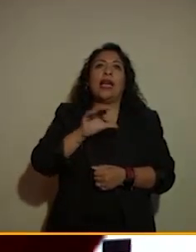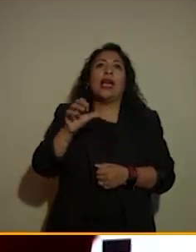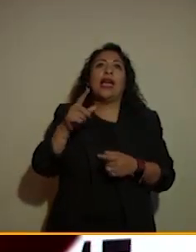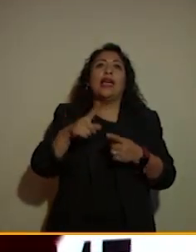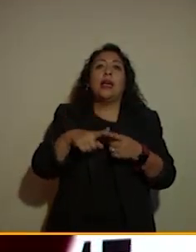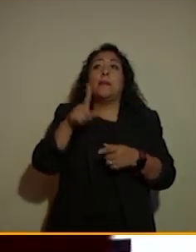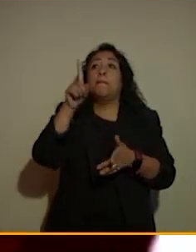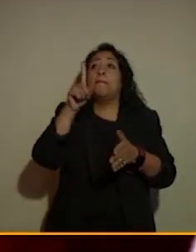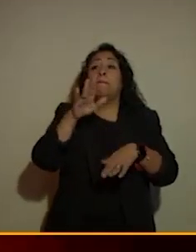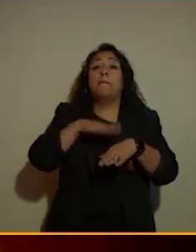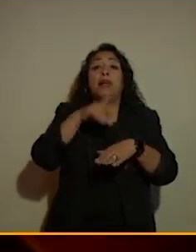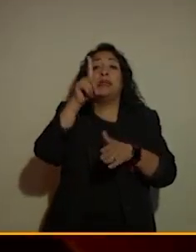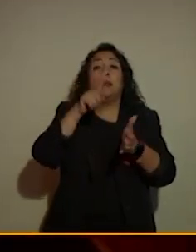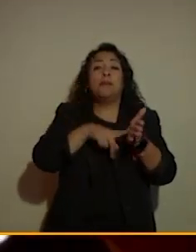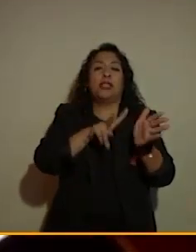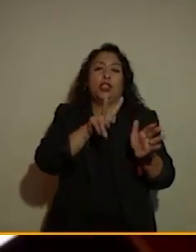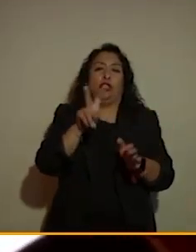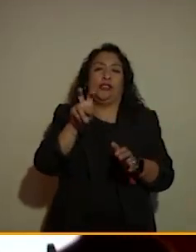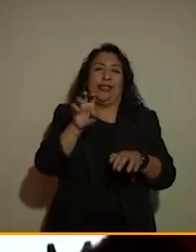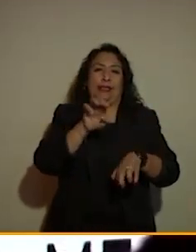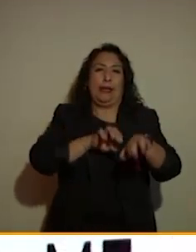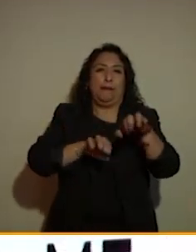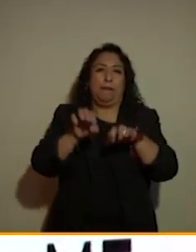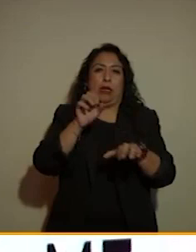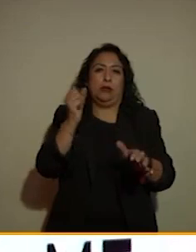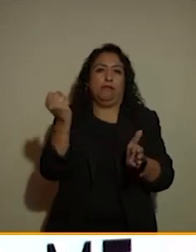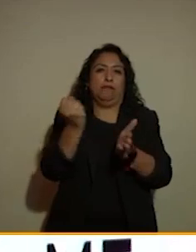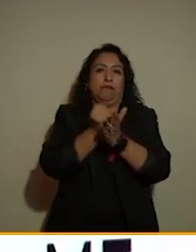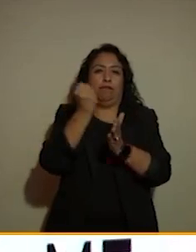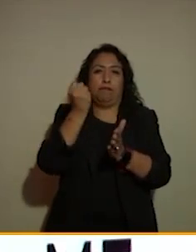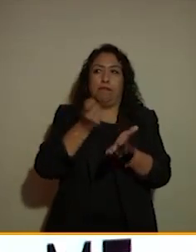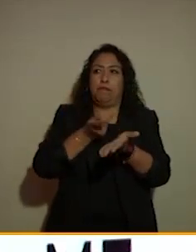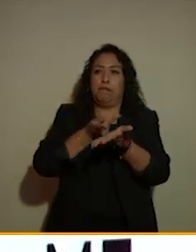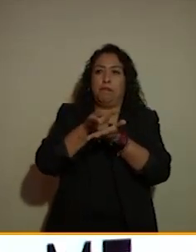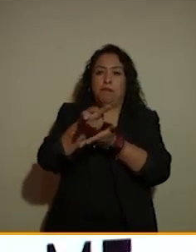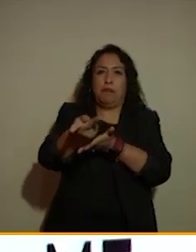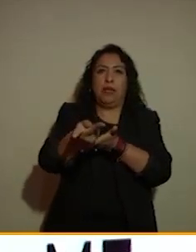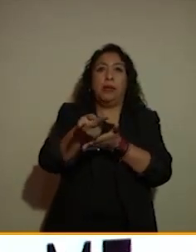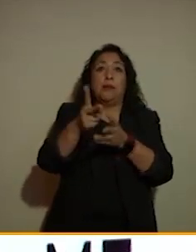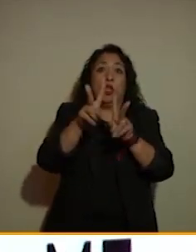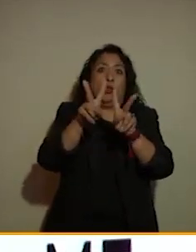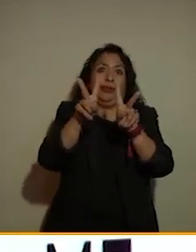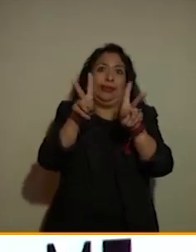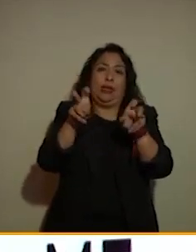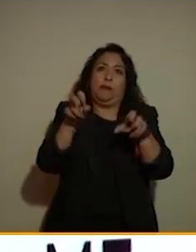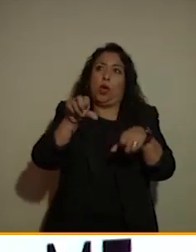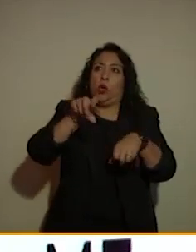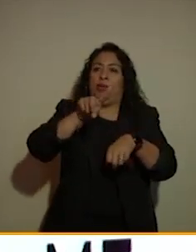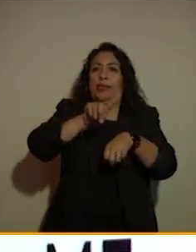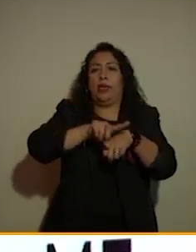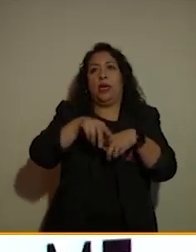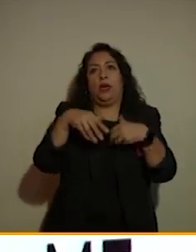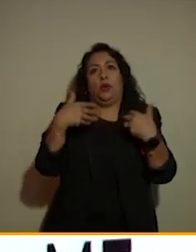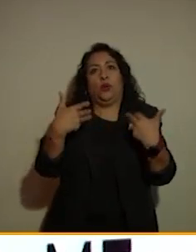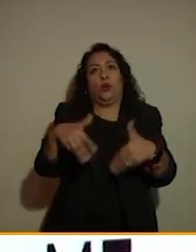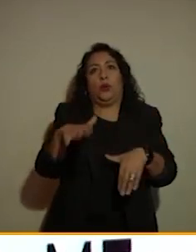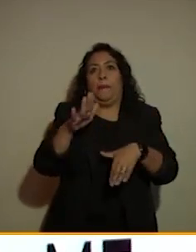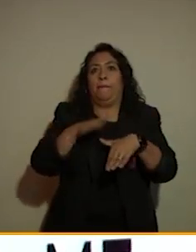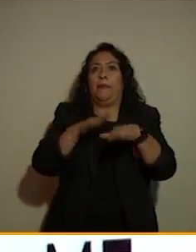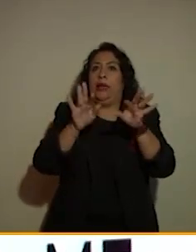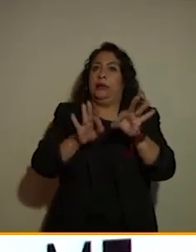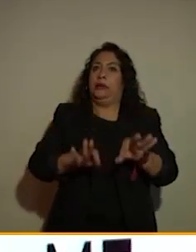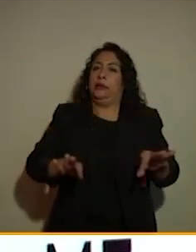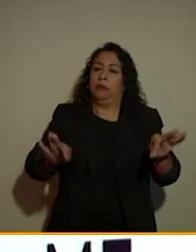más de 1.200 empresas reconocidas y premiadas con un tema que hoy en día es cada vez más